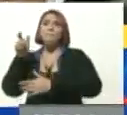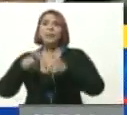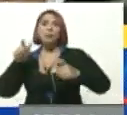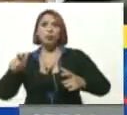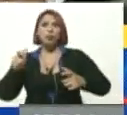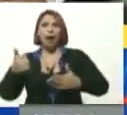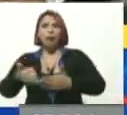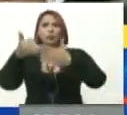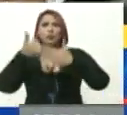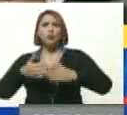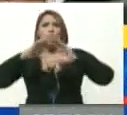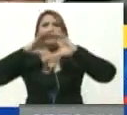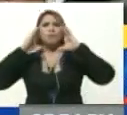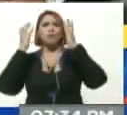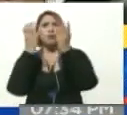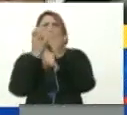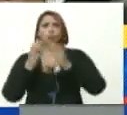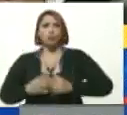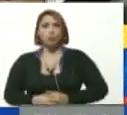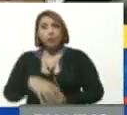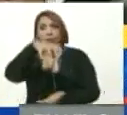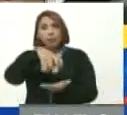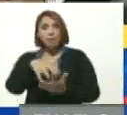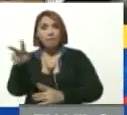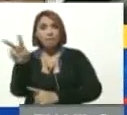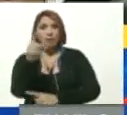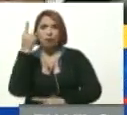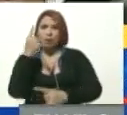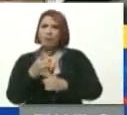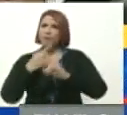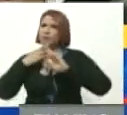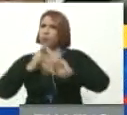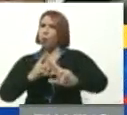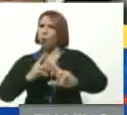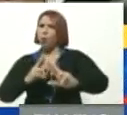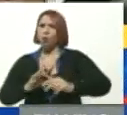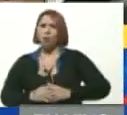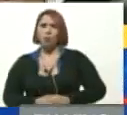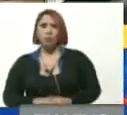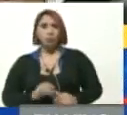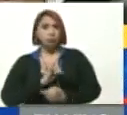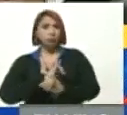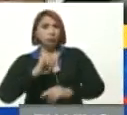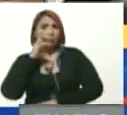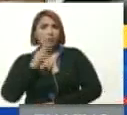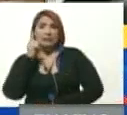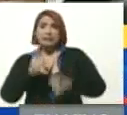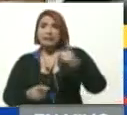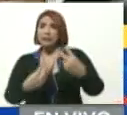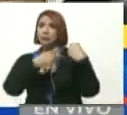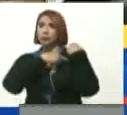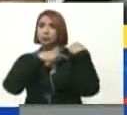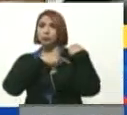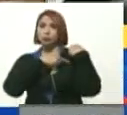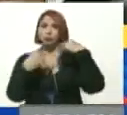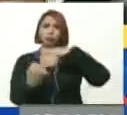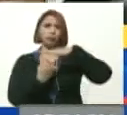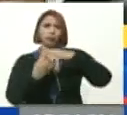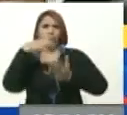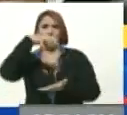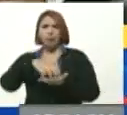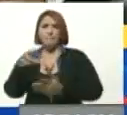el mundo. El Estado venezolano tiene que dar respuesta. Ya he visto algunos representantes de las instituciones del